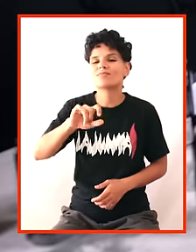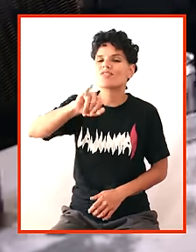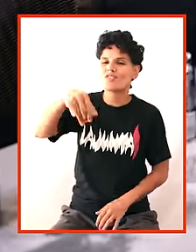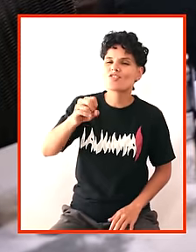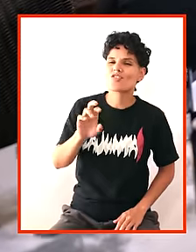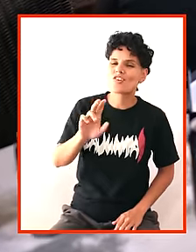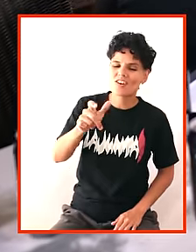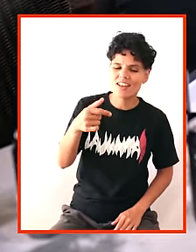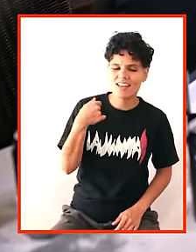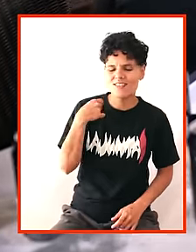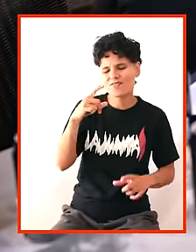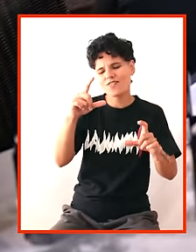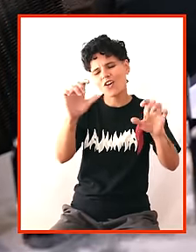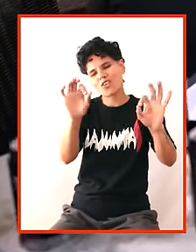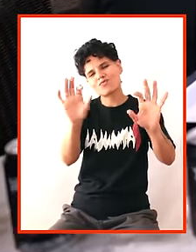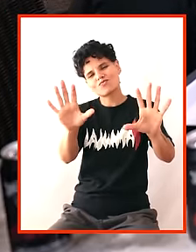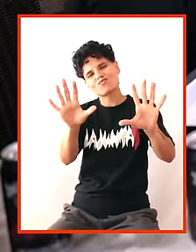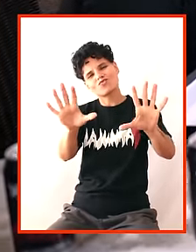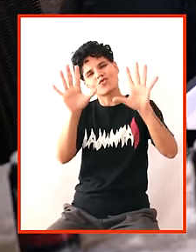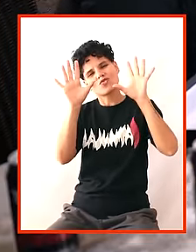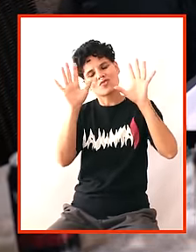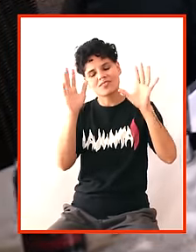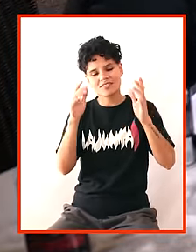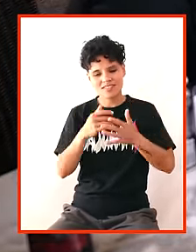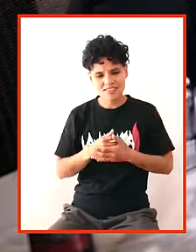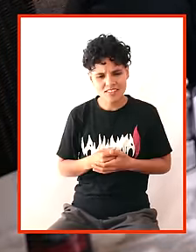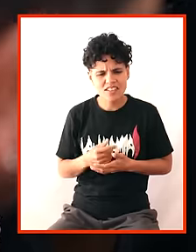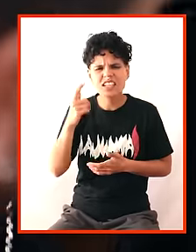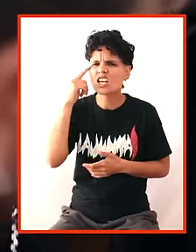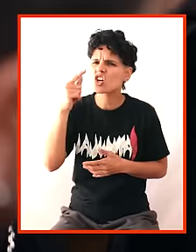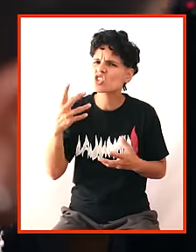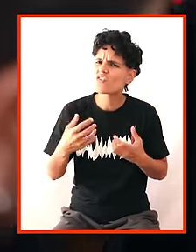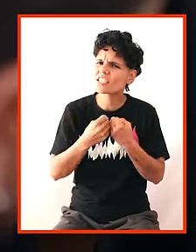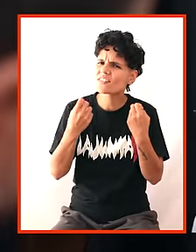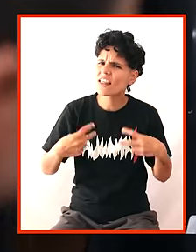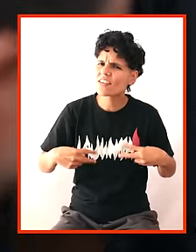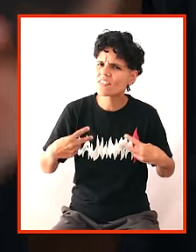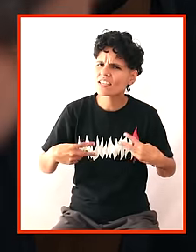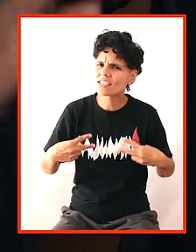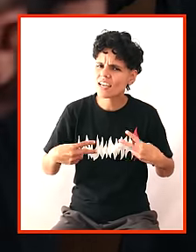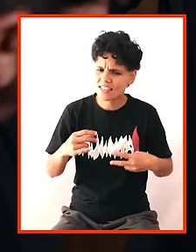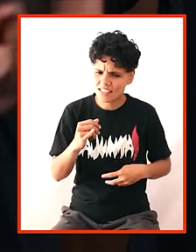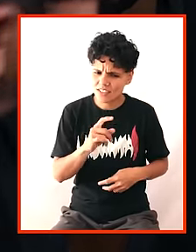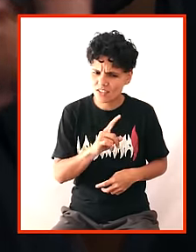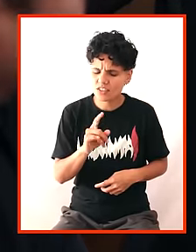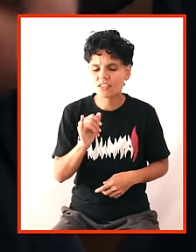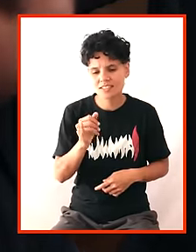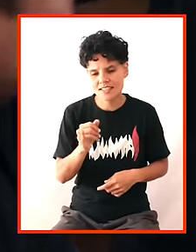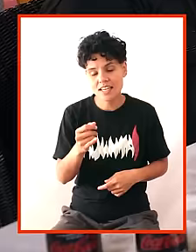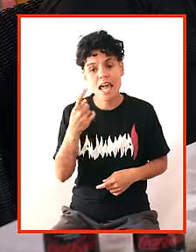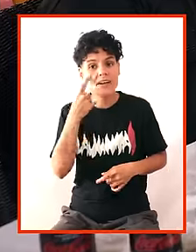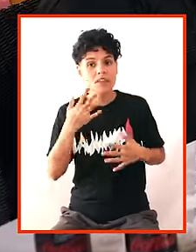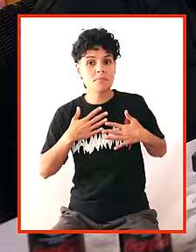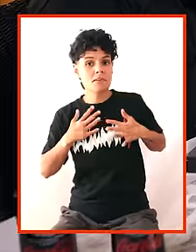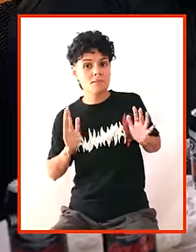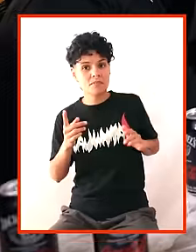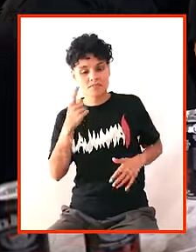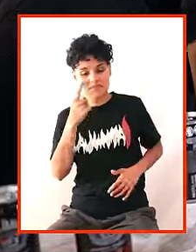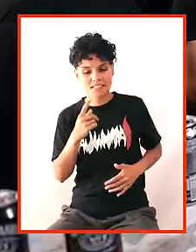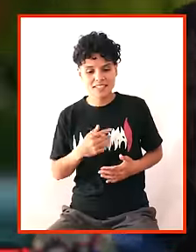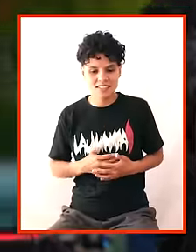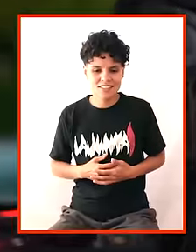Ahí. Qué buena foto, ¿no? Sí. Sí, bonita foto. ¿Ah? De hecho, creo que en el Festival de Viña, ¿no? Sí. Sí. Festival de Viña, sí. Veamos qué